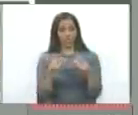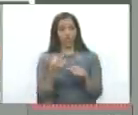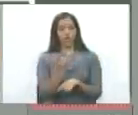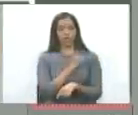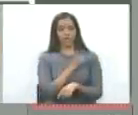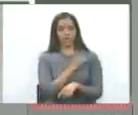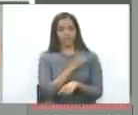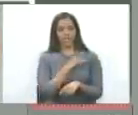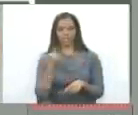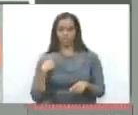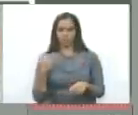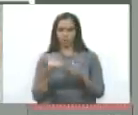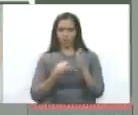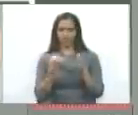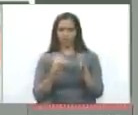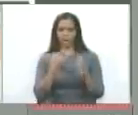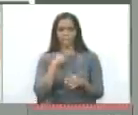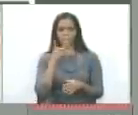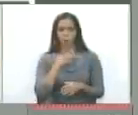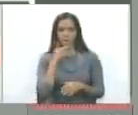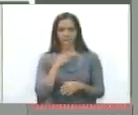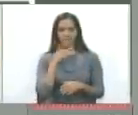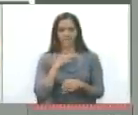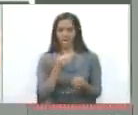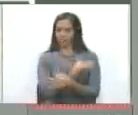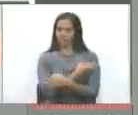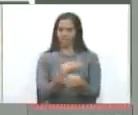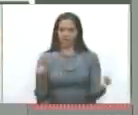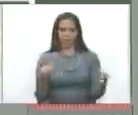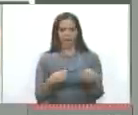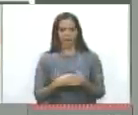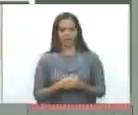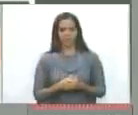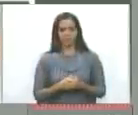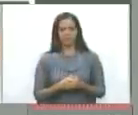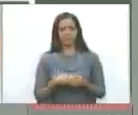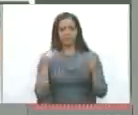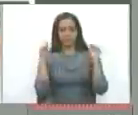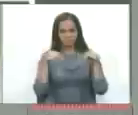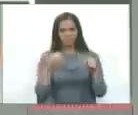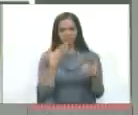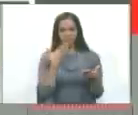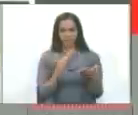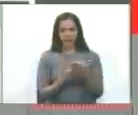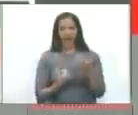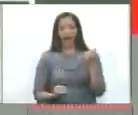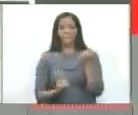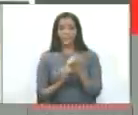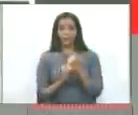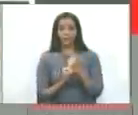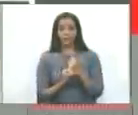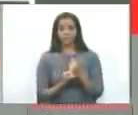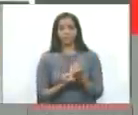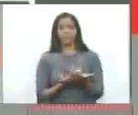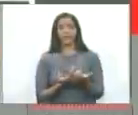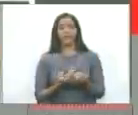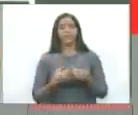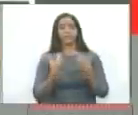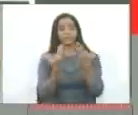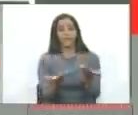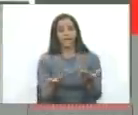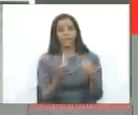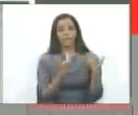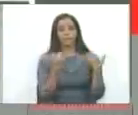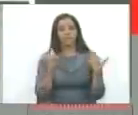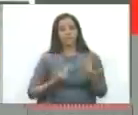Ellos tienen un instituto de política extraordinario. Ahí nos pidieron apoyo para enviar profesores nuestros. Yo le dije que